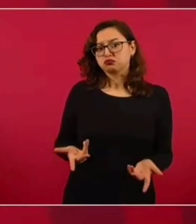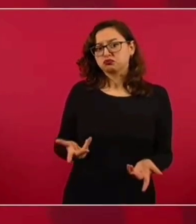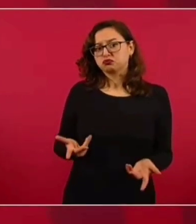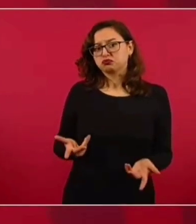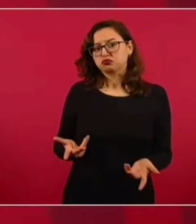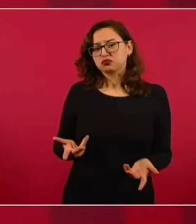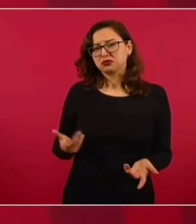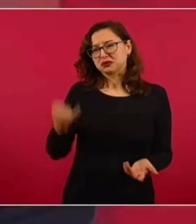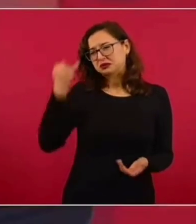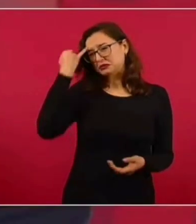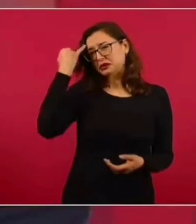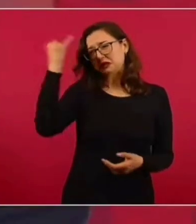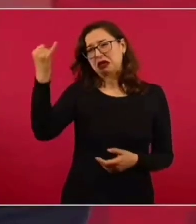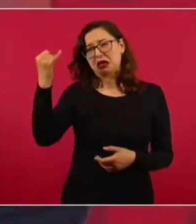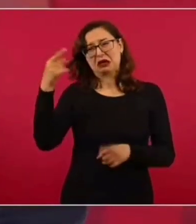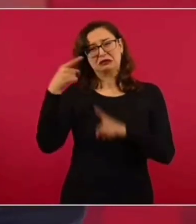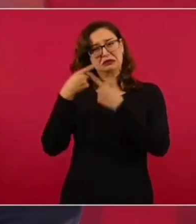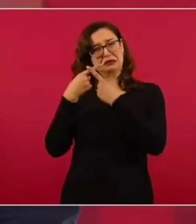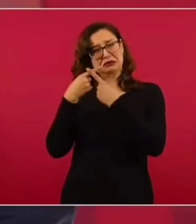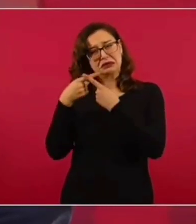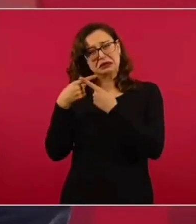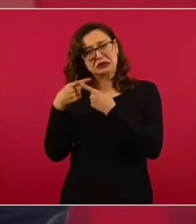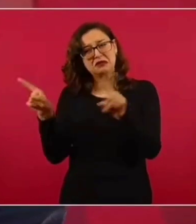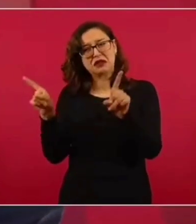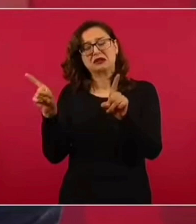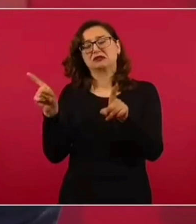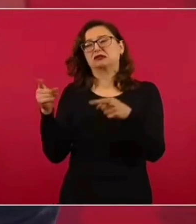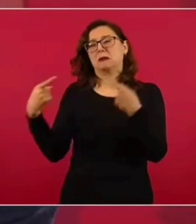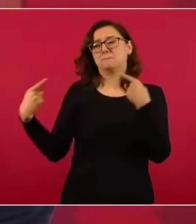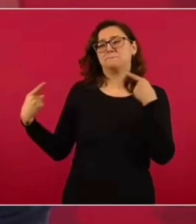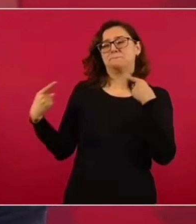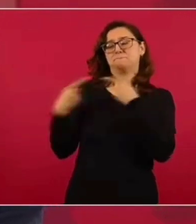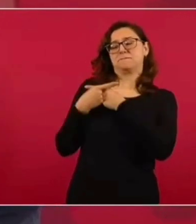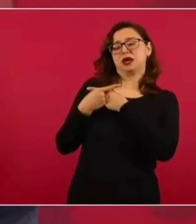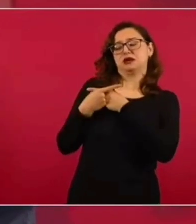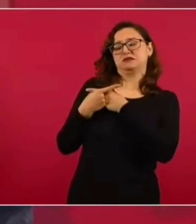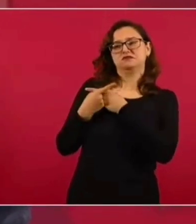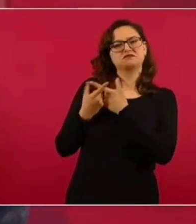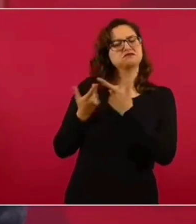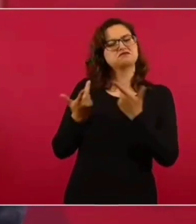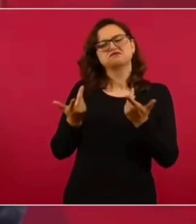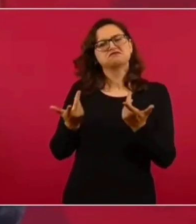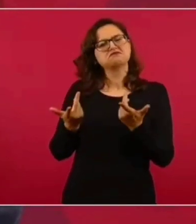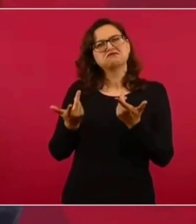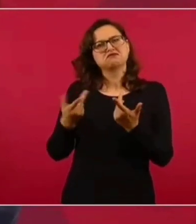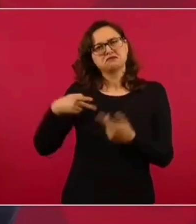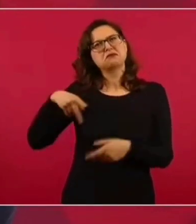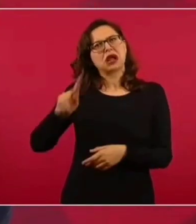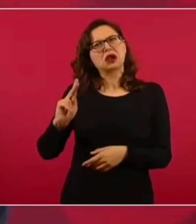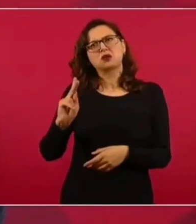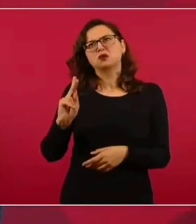afines en lo ideológico, pero que están